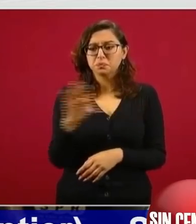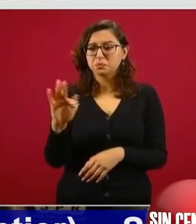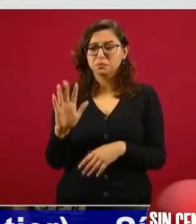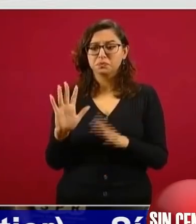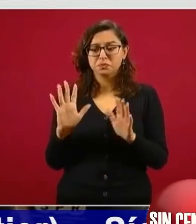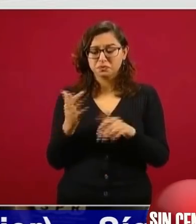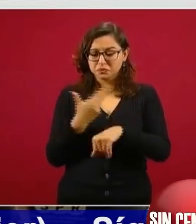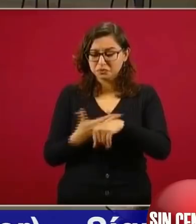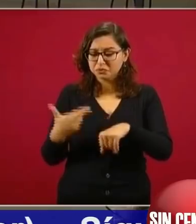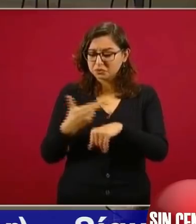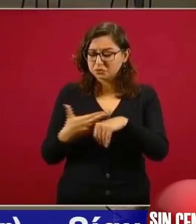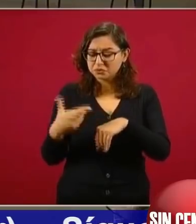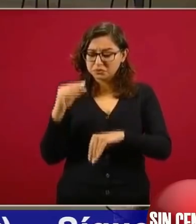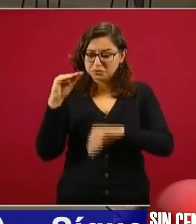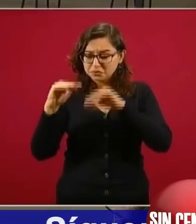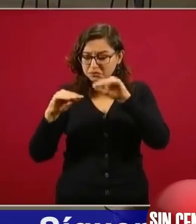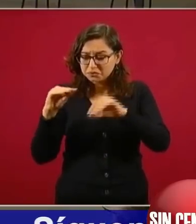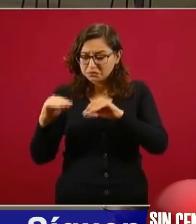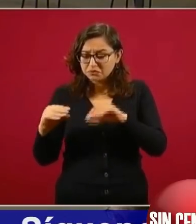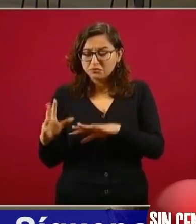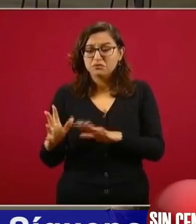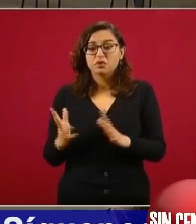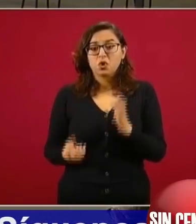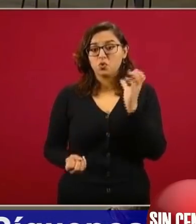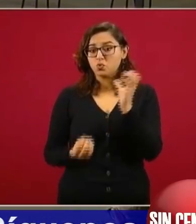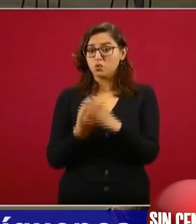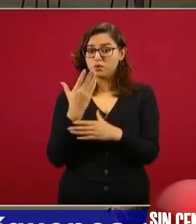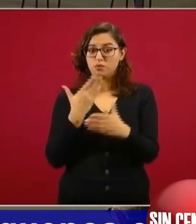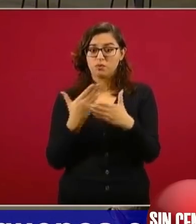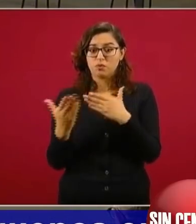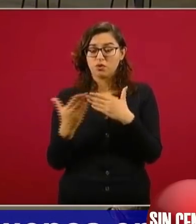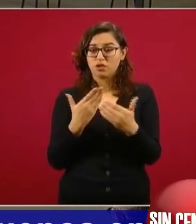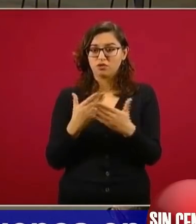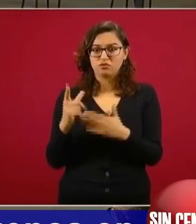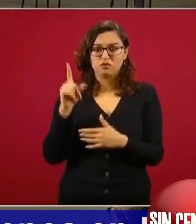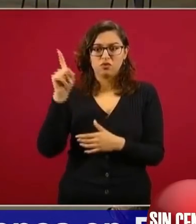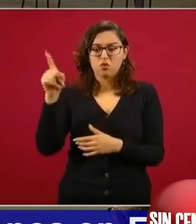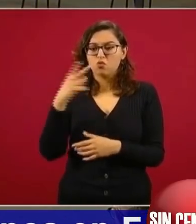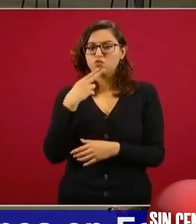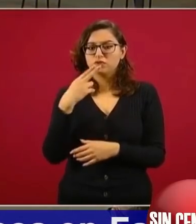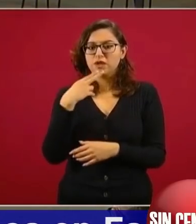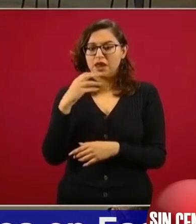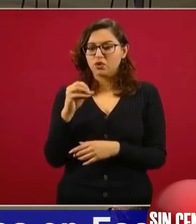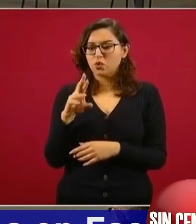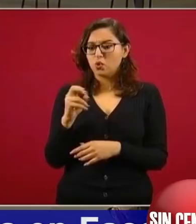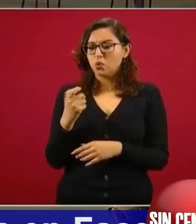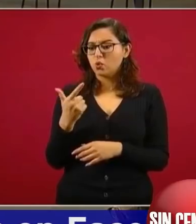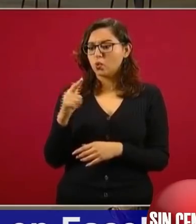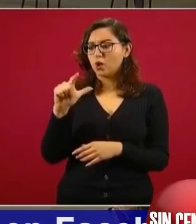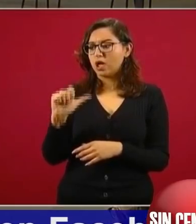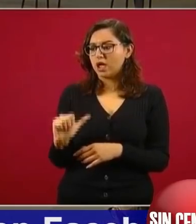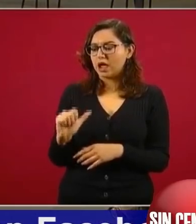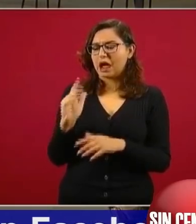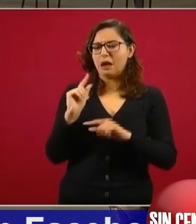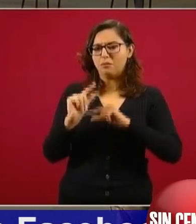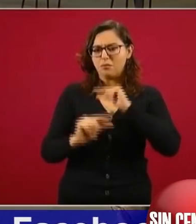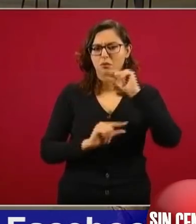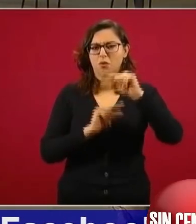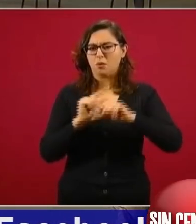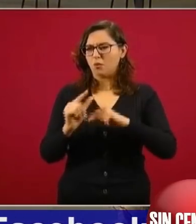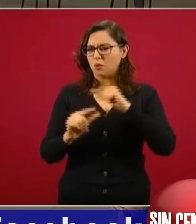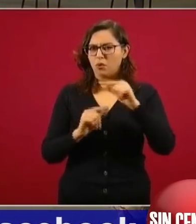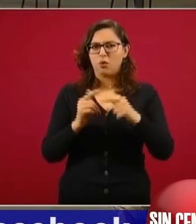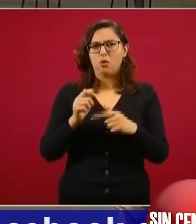10 años de haber sido incorporado en Noruega, y ya después ha sido incorporado en varios